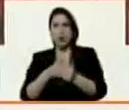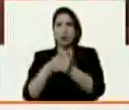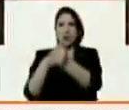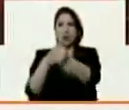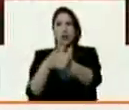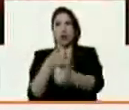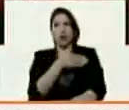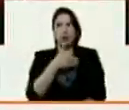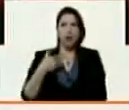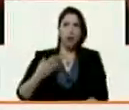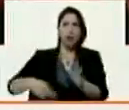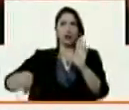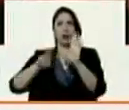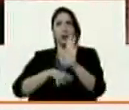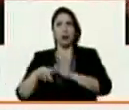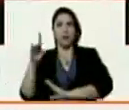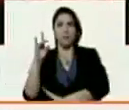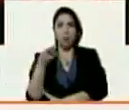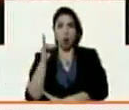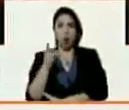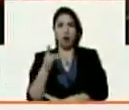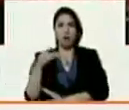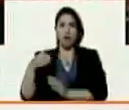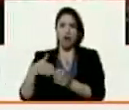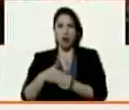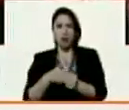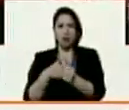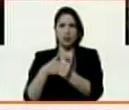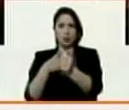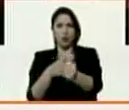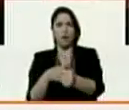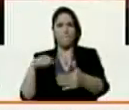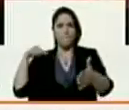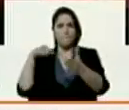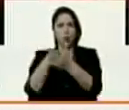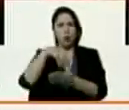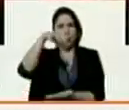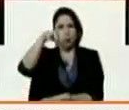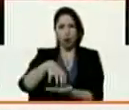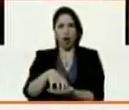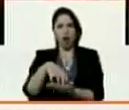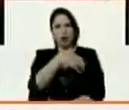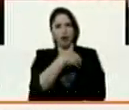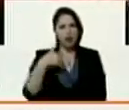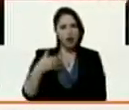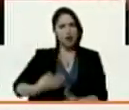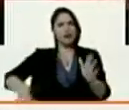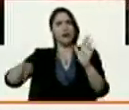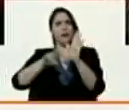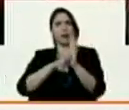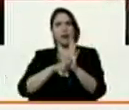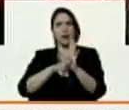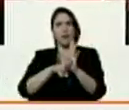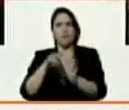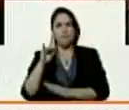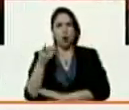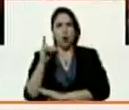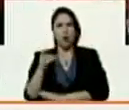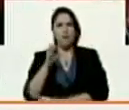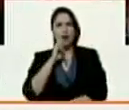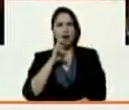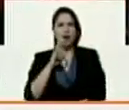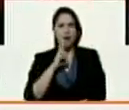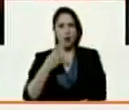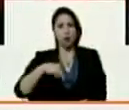repetir allá en Bolivia el guión del golpismo. Quiere repetir en Bolivia la de Evo, la de nuestros